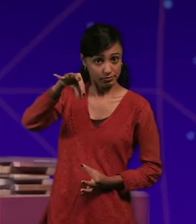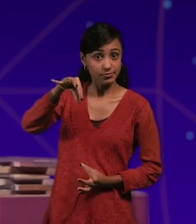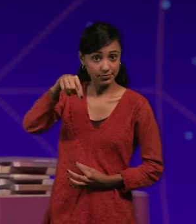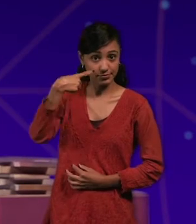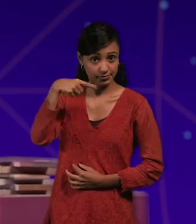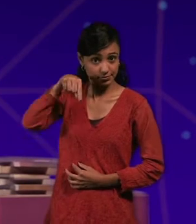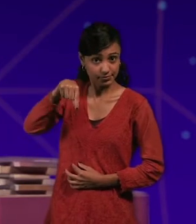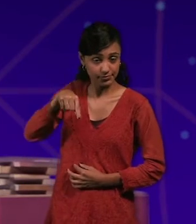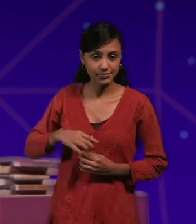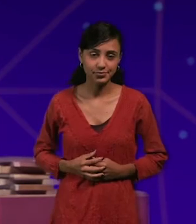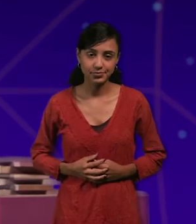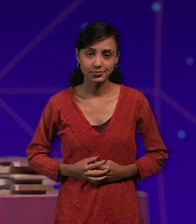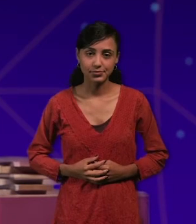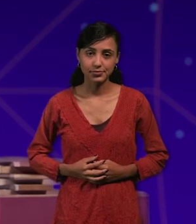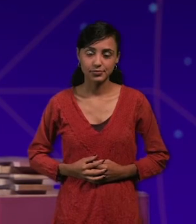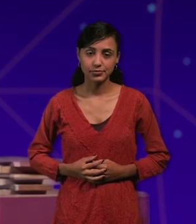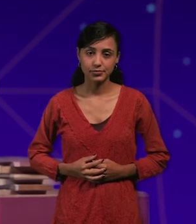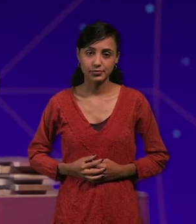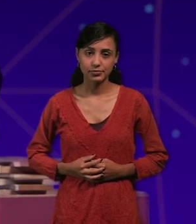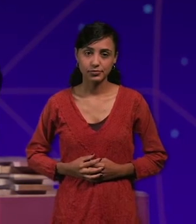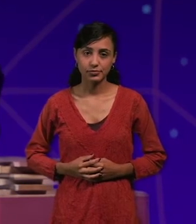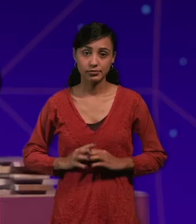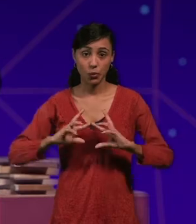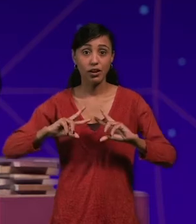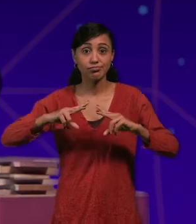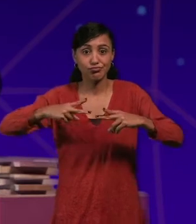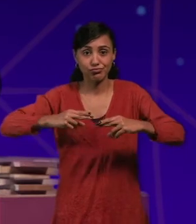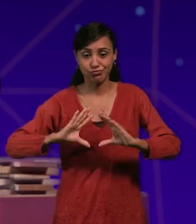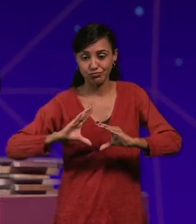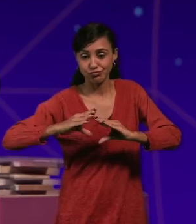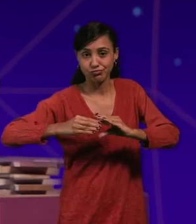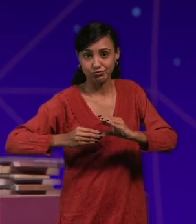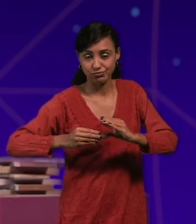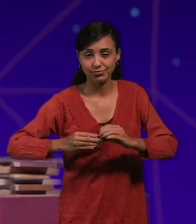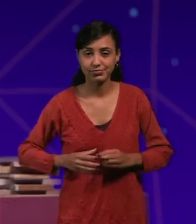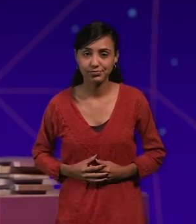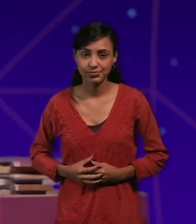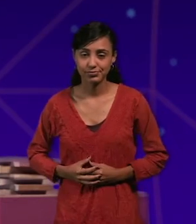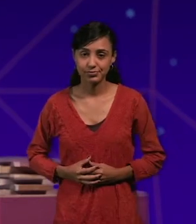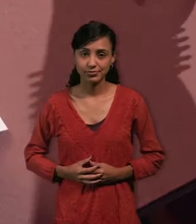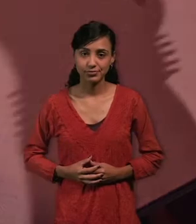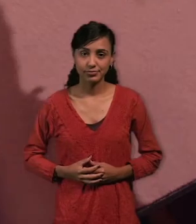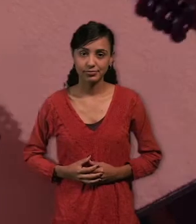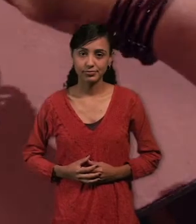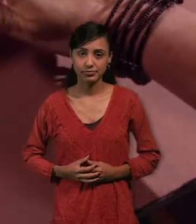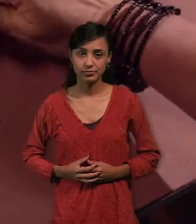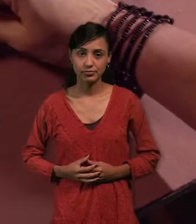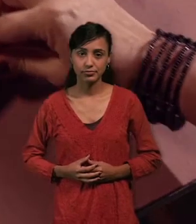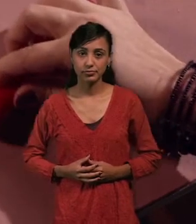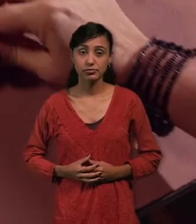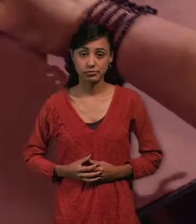¿Ok? Punta con punta, doblamos y